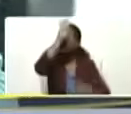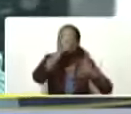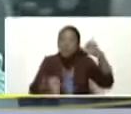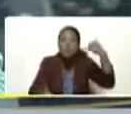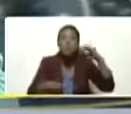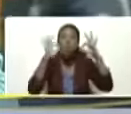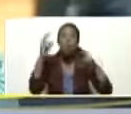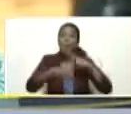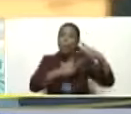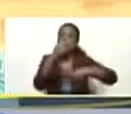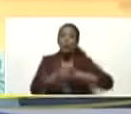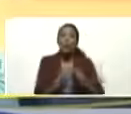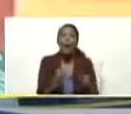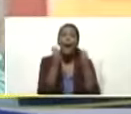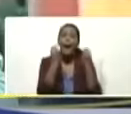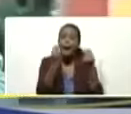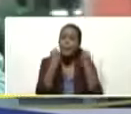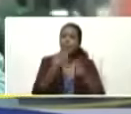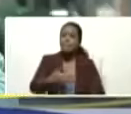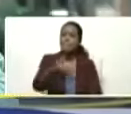con productos de calidad,